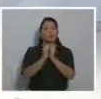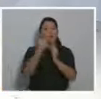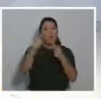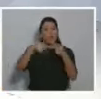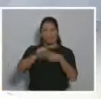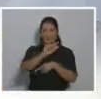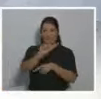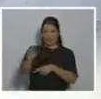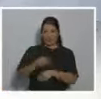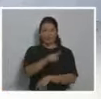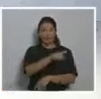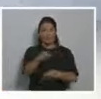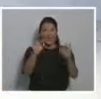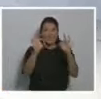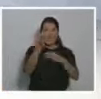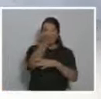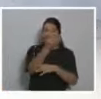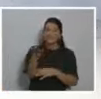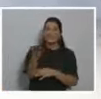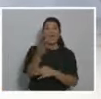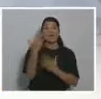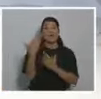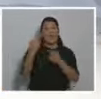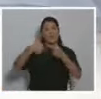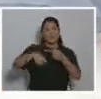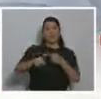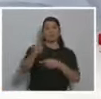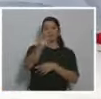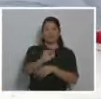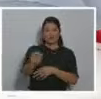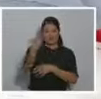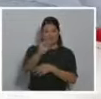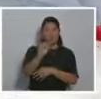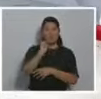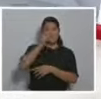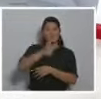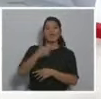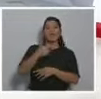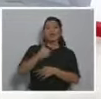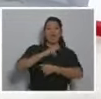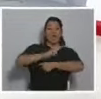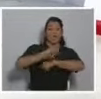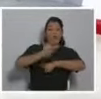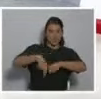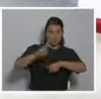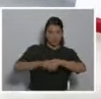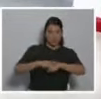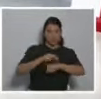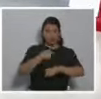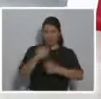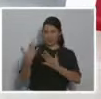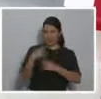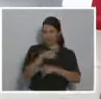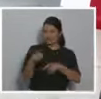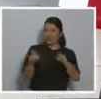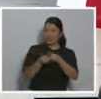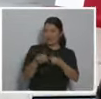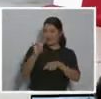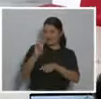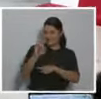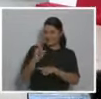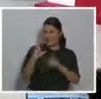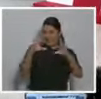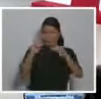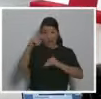la próxima semana. Que la pasen bien, bendiciones, y los esperamos el próximo sábado. Mañana tenemos Lotería Nacional y ahí los espero yo también a las